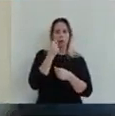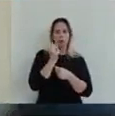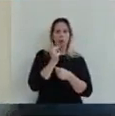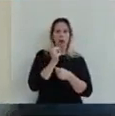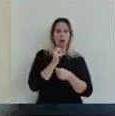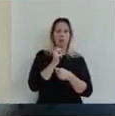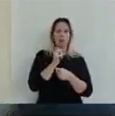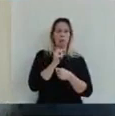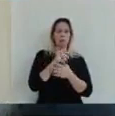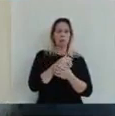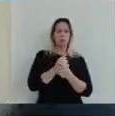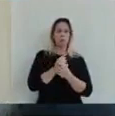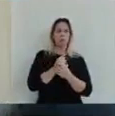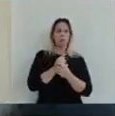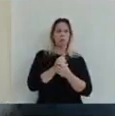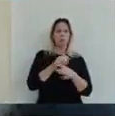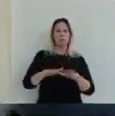lamentable,